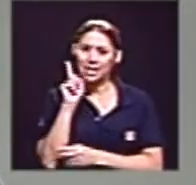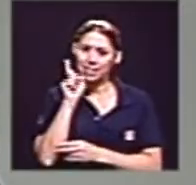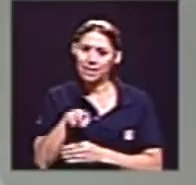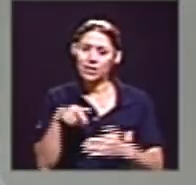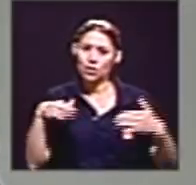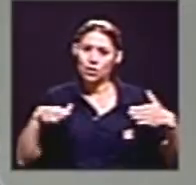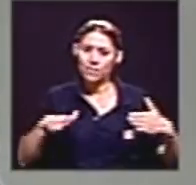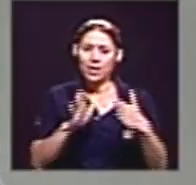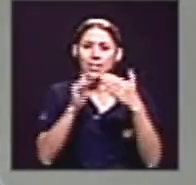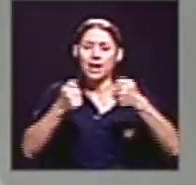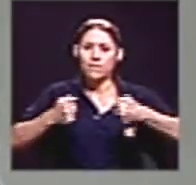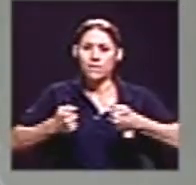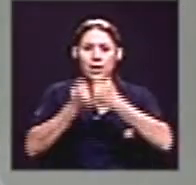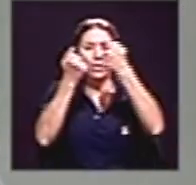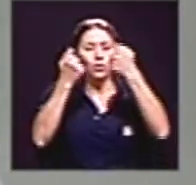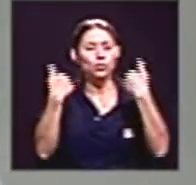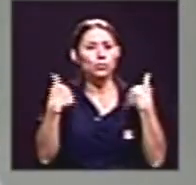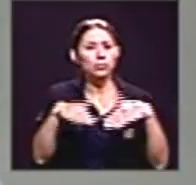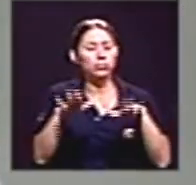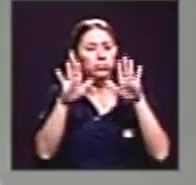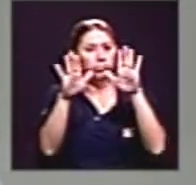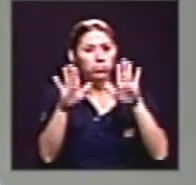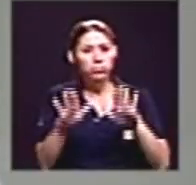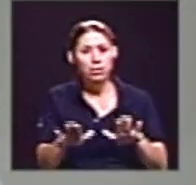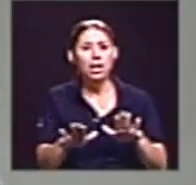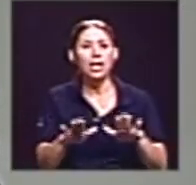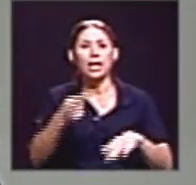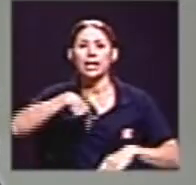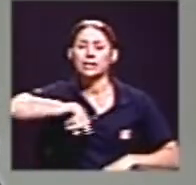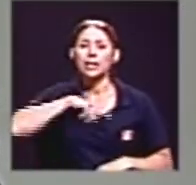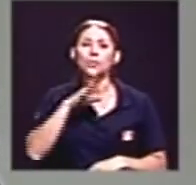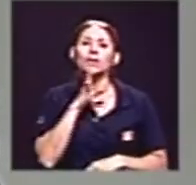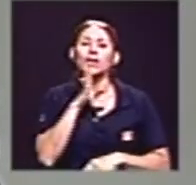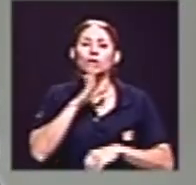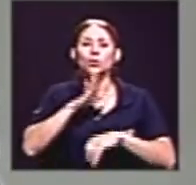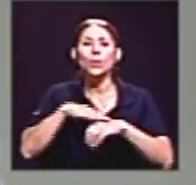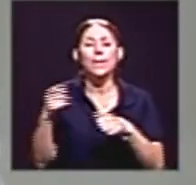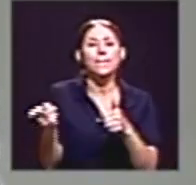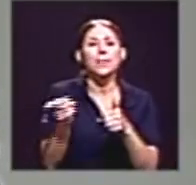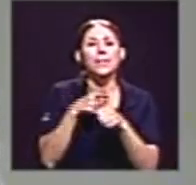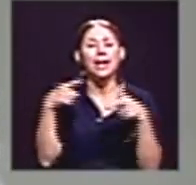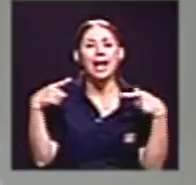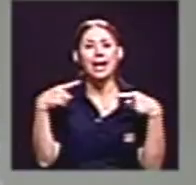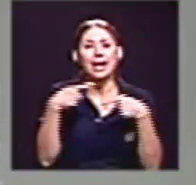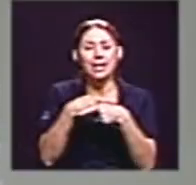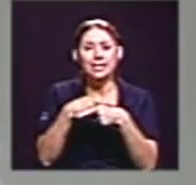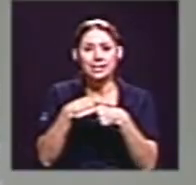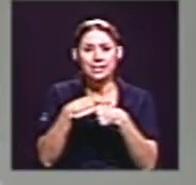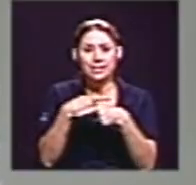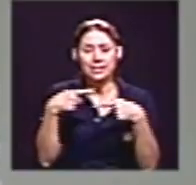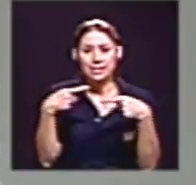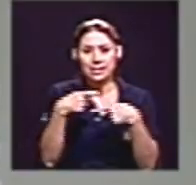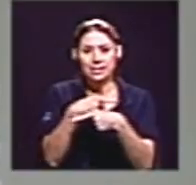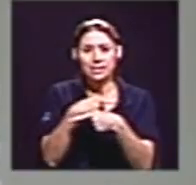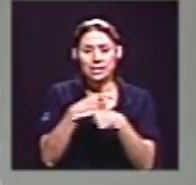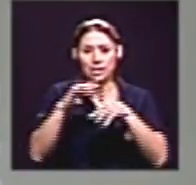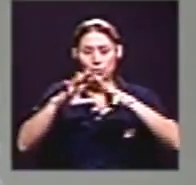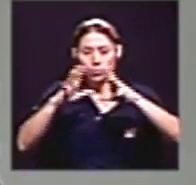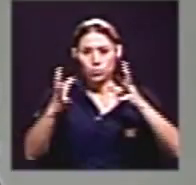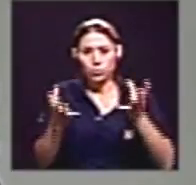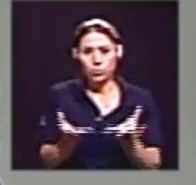enfrentar retos de enorme magnitud. Es decir, estamos hablando de la primera crisis global de la economía